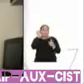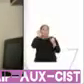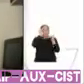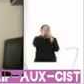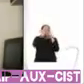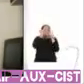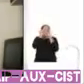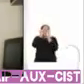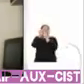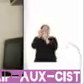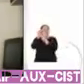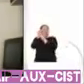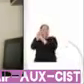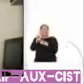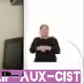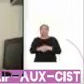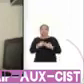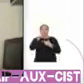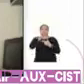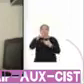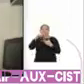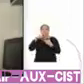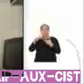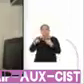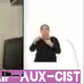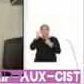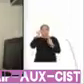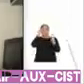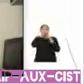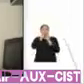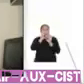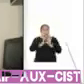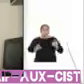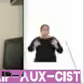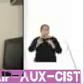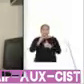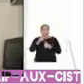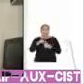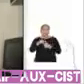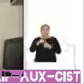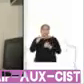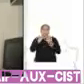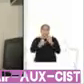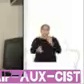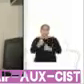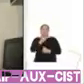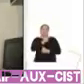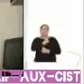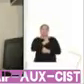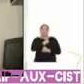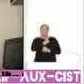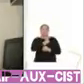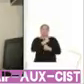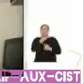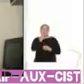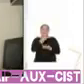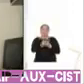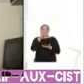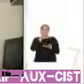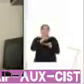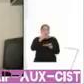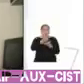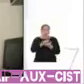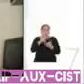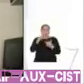metas. Mis tres metas principales por ahora son terminar la secundaria con buenas calificaciones,